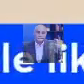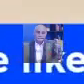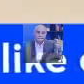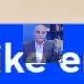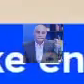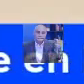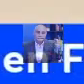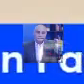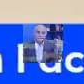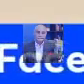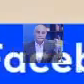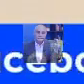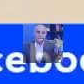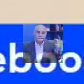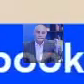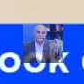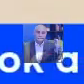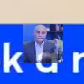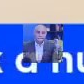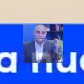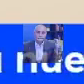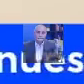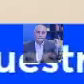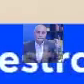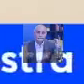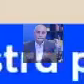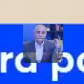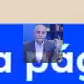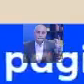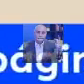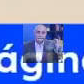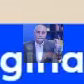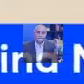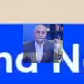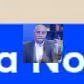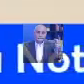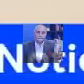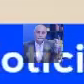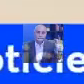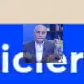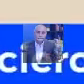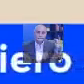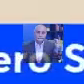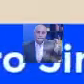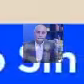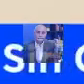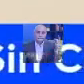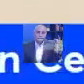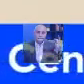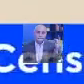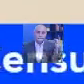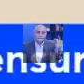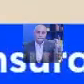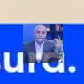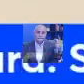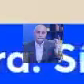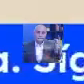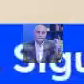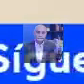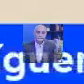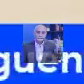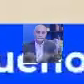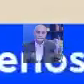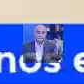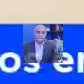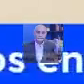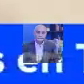permiten, sobre el caso de Claudia Sheinbaum y el accidente desafortunado.